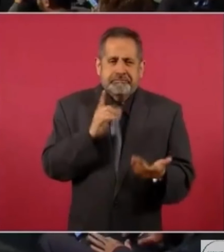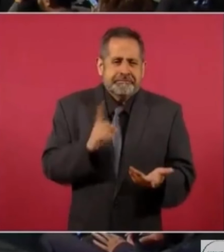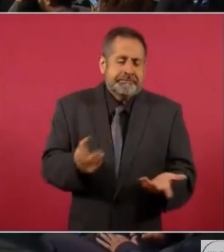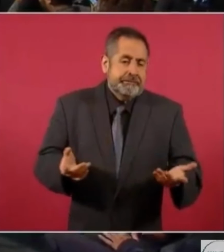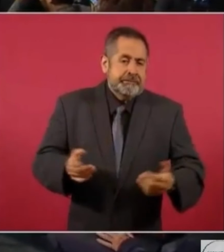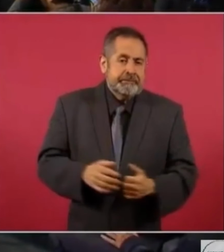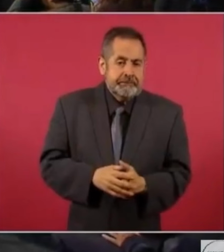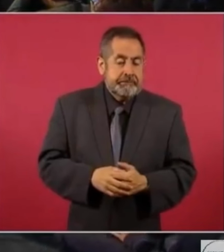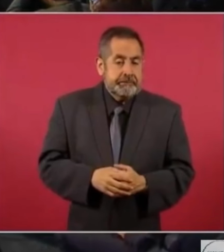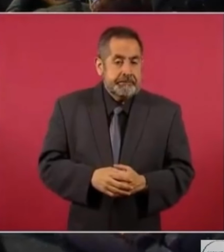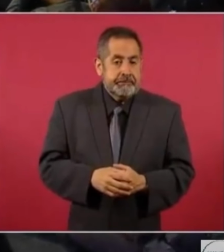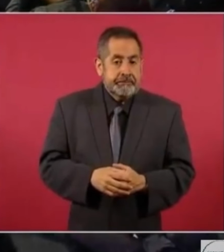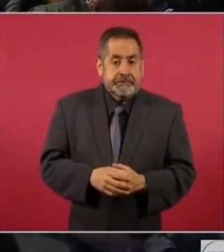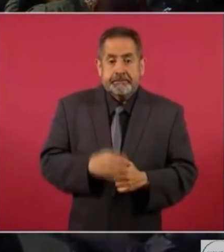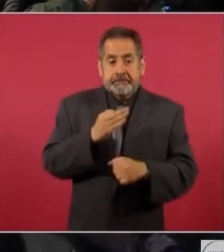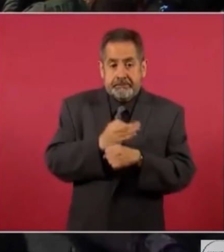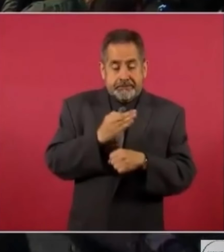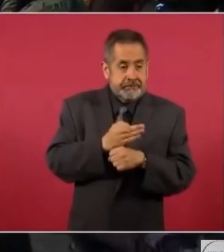se está dando más